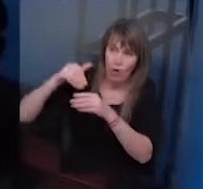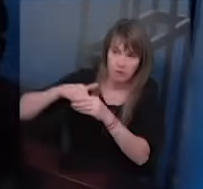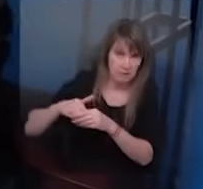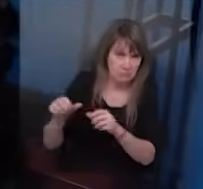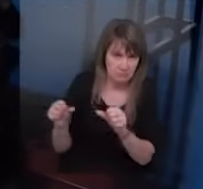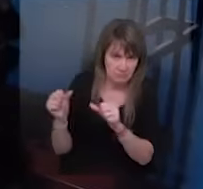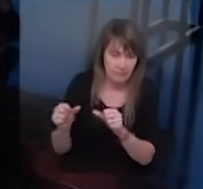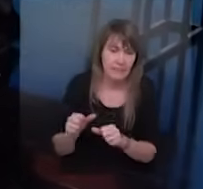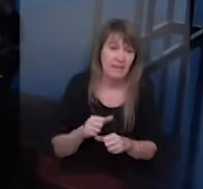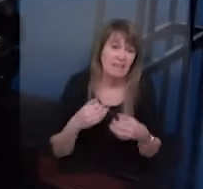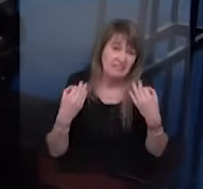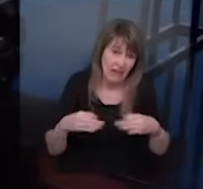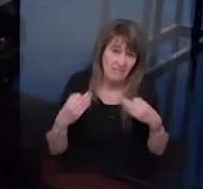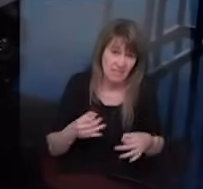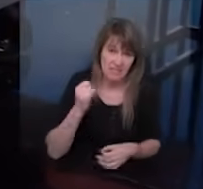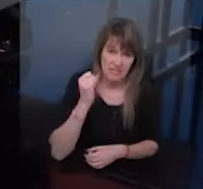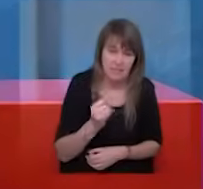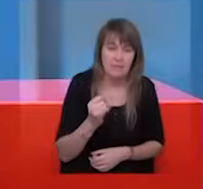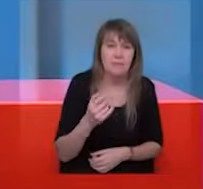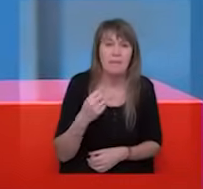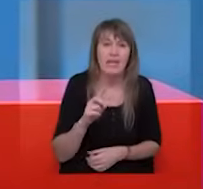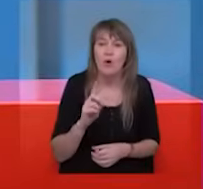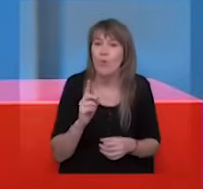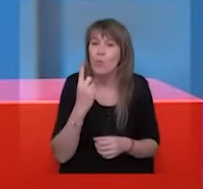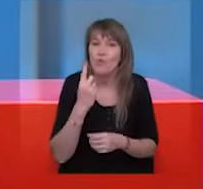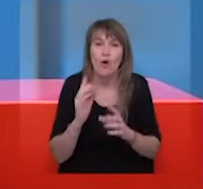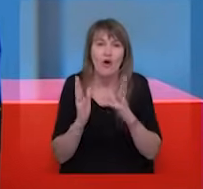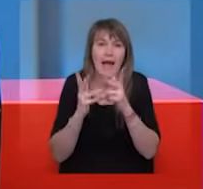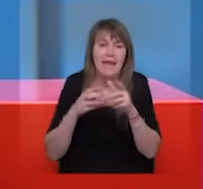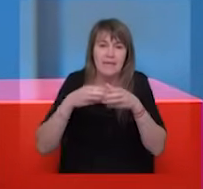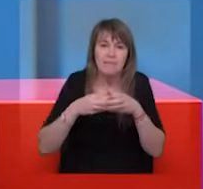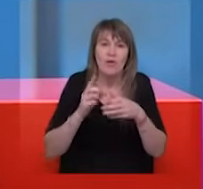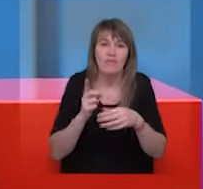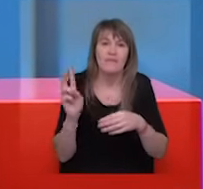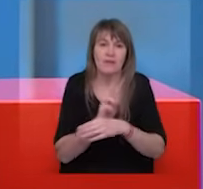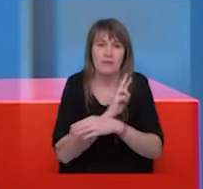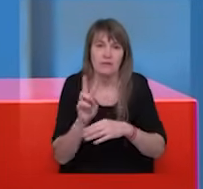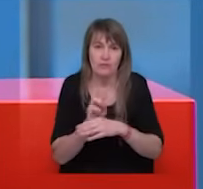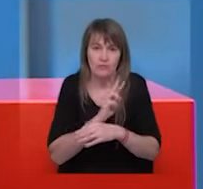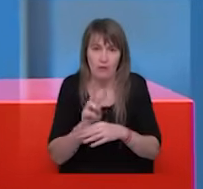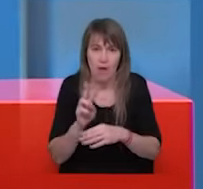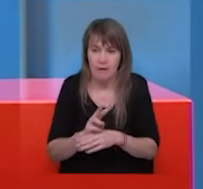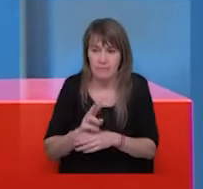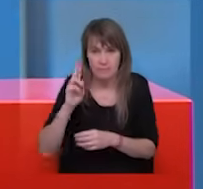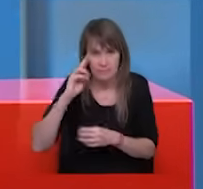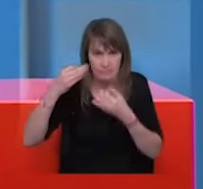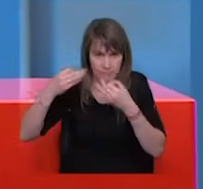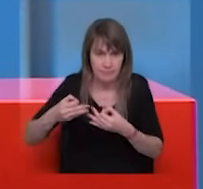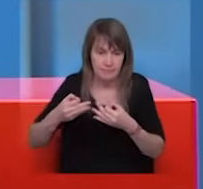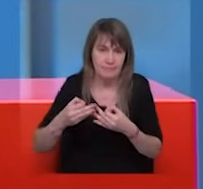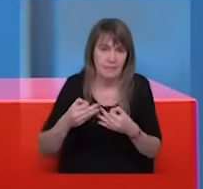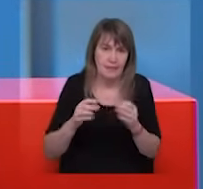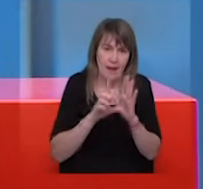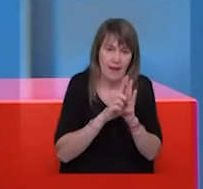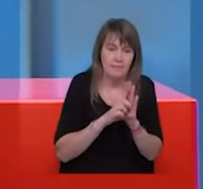todo esto está muy bueno pero si no hay un organismo que controle su su aplicación puede ser de vuelta un saludo de la